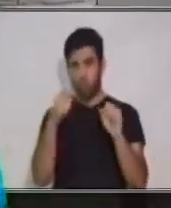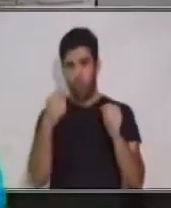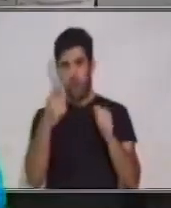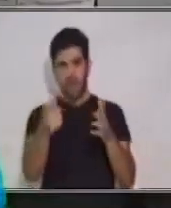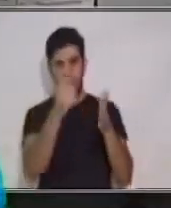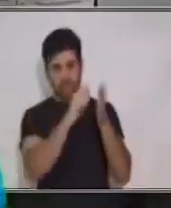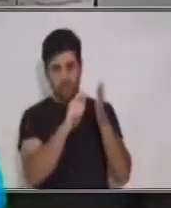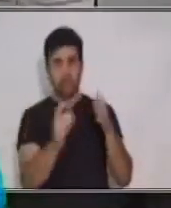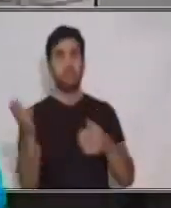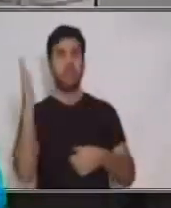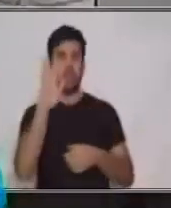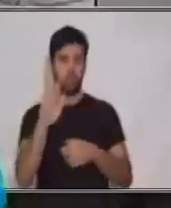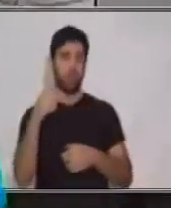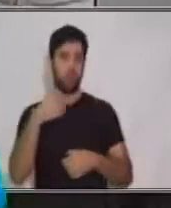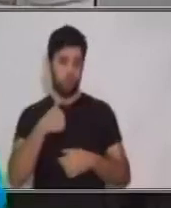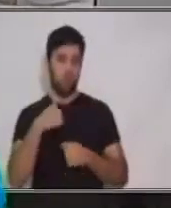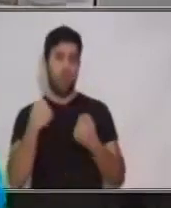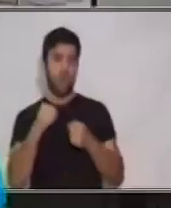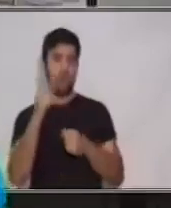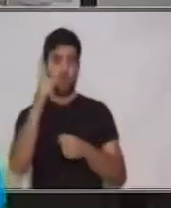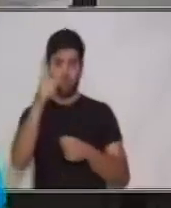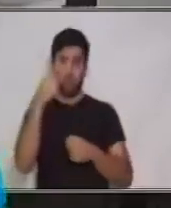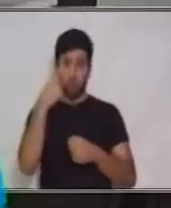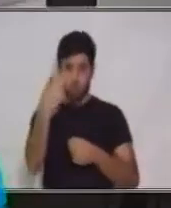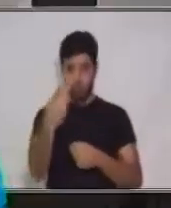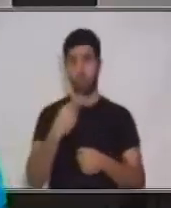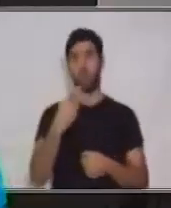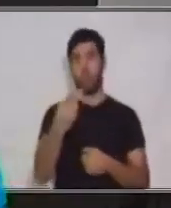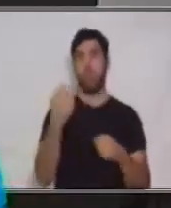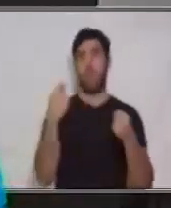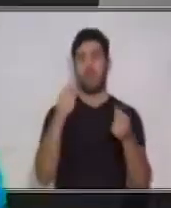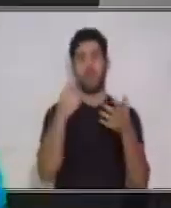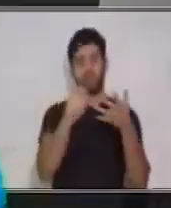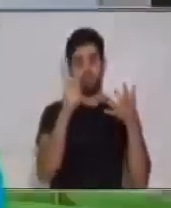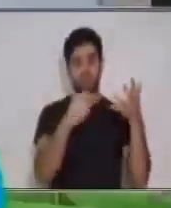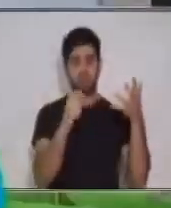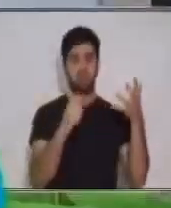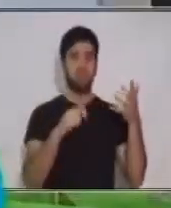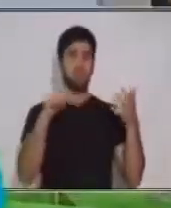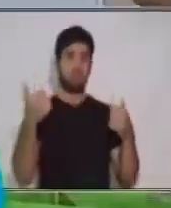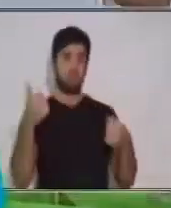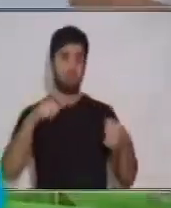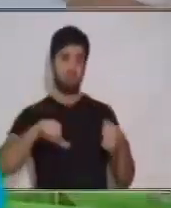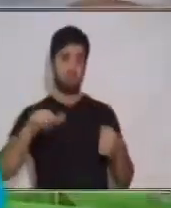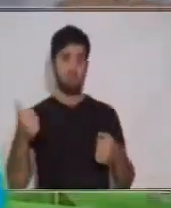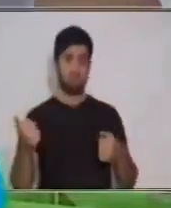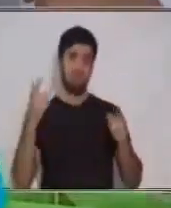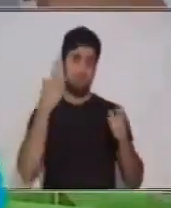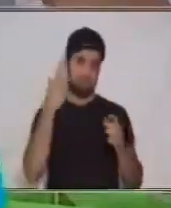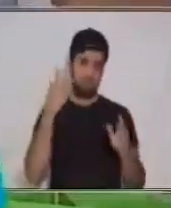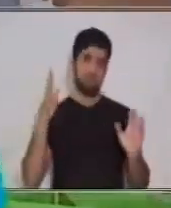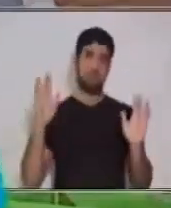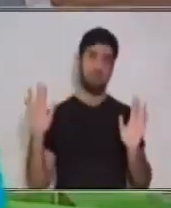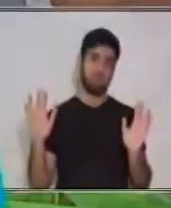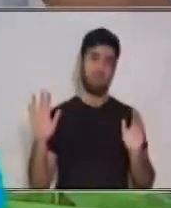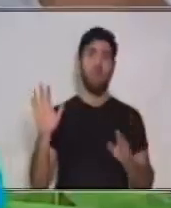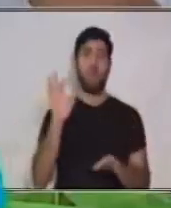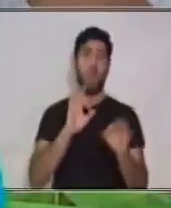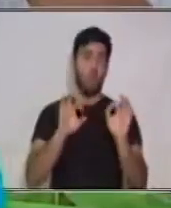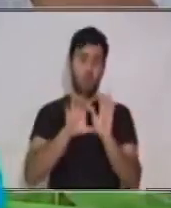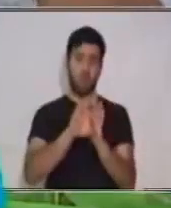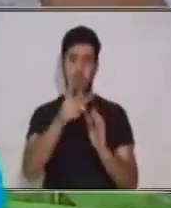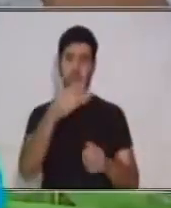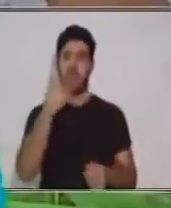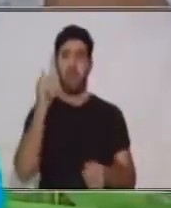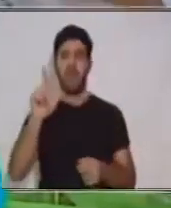voy a continuar y vamos verificando. Hazlo con lápiz para, por si tienes algún fallo, tú